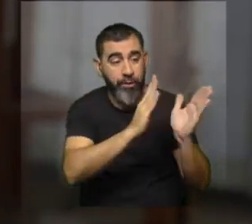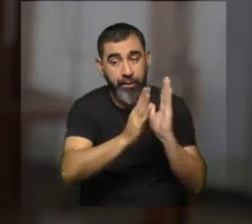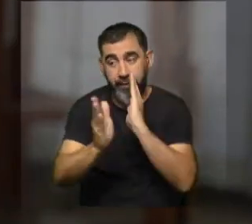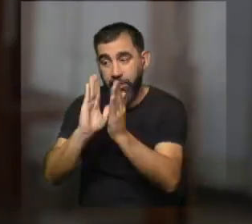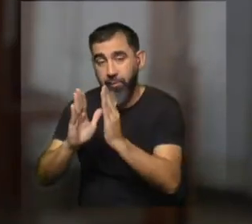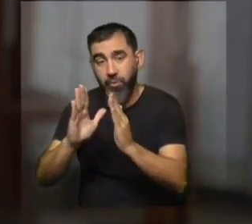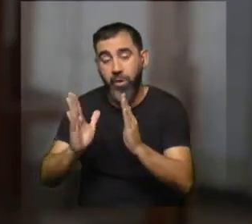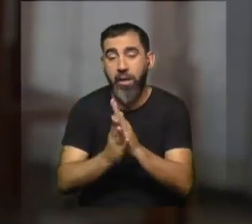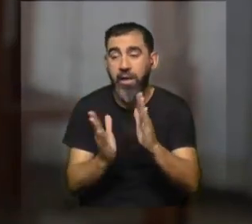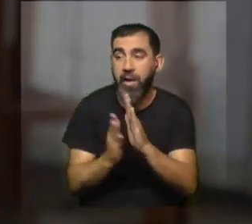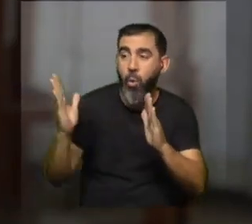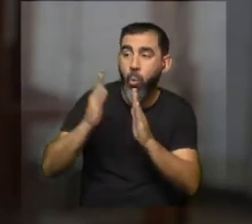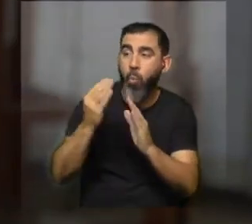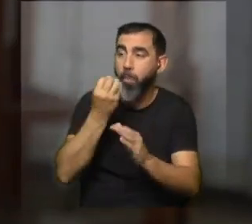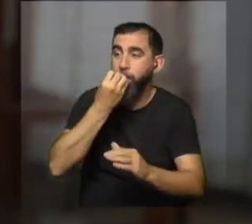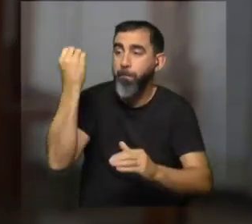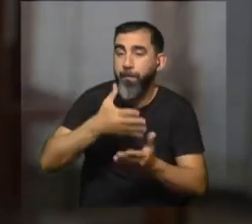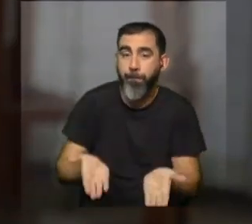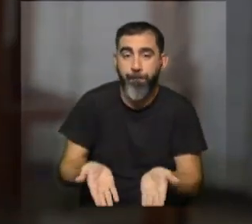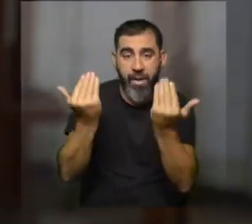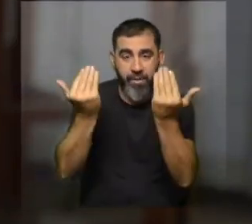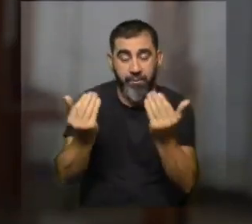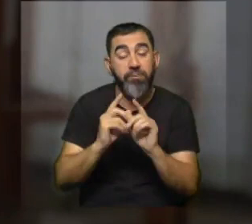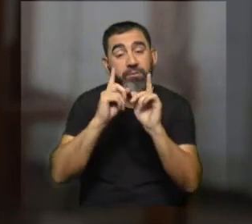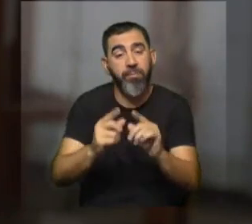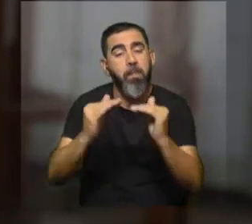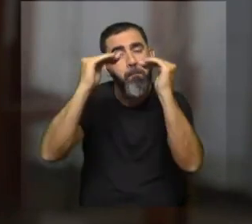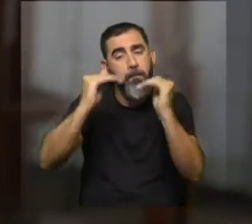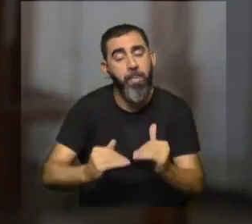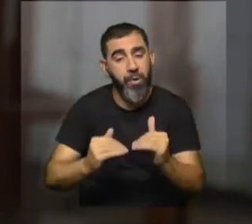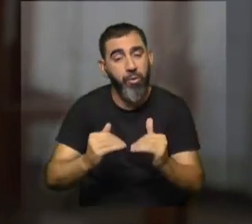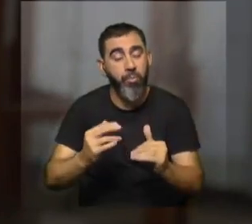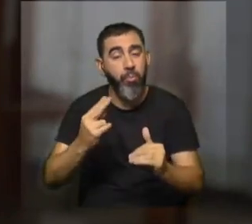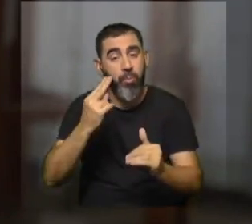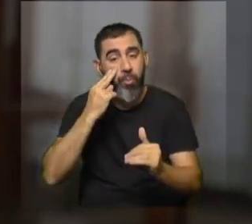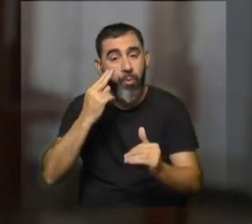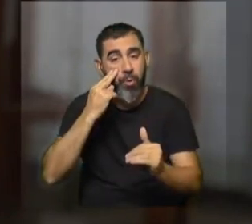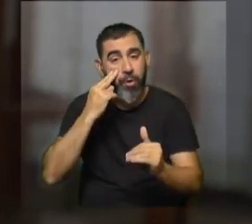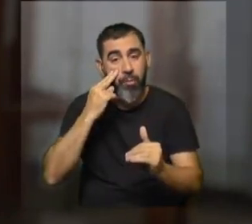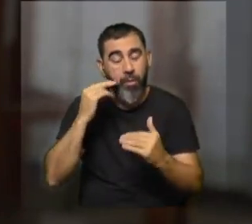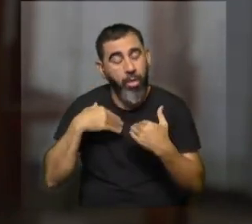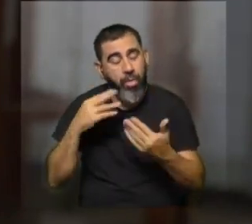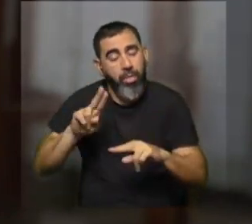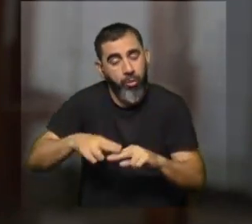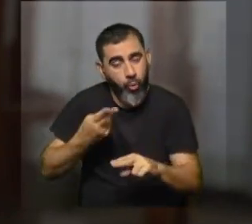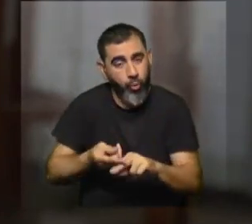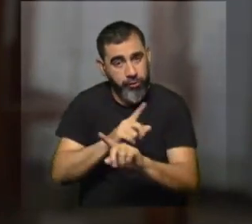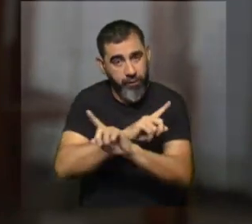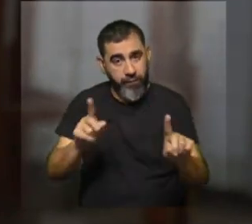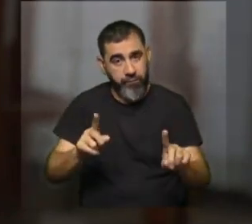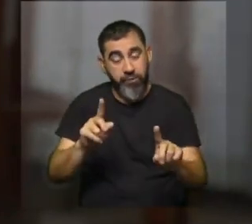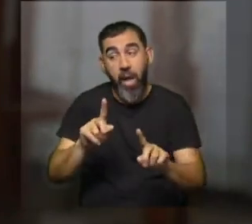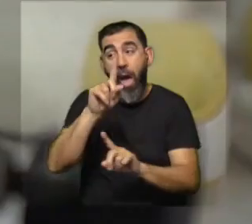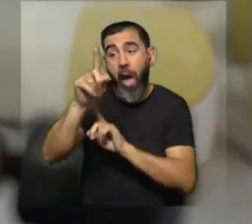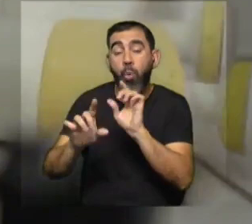se recuperen mejor y además tengan menor incidencia de recidivas o recaídas, mientras que aquellos